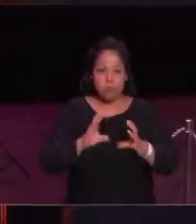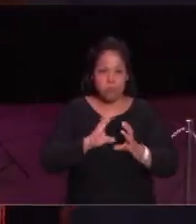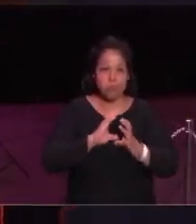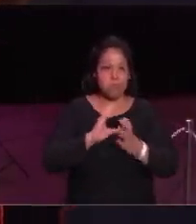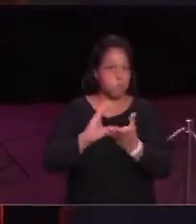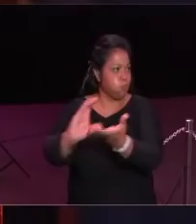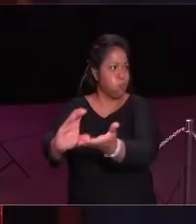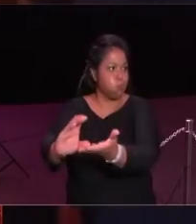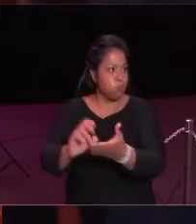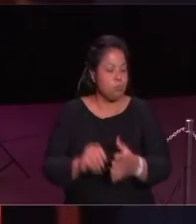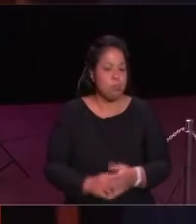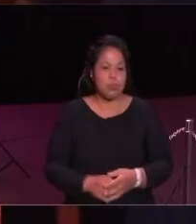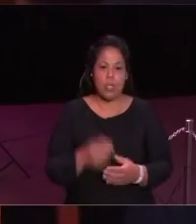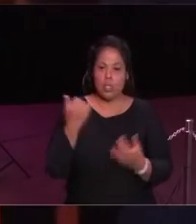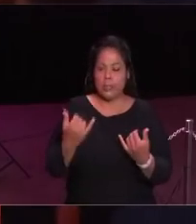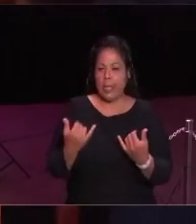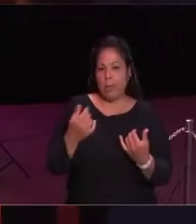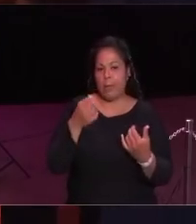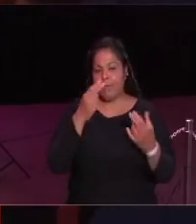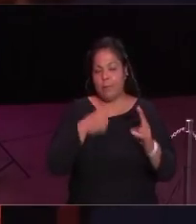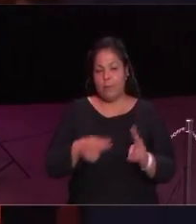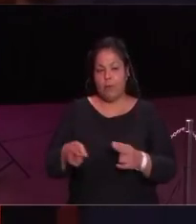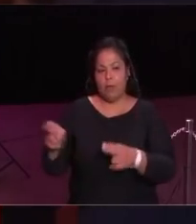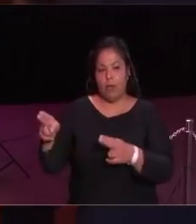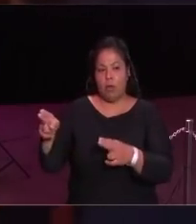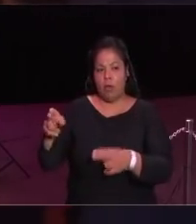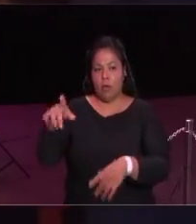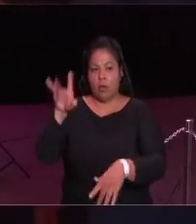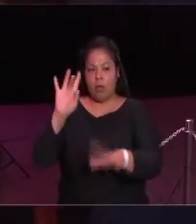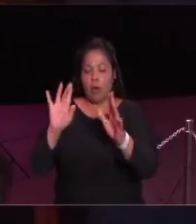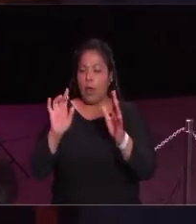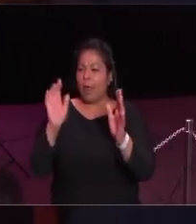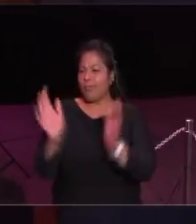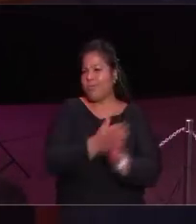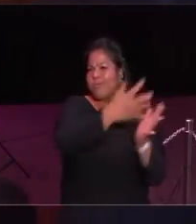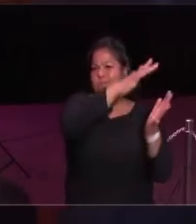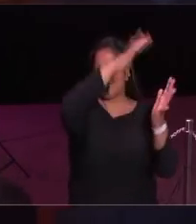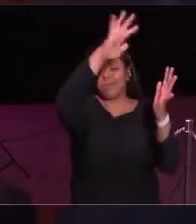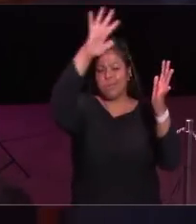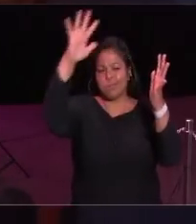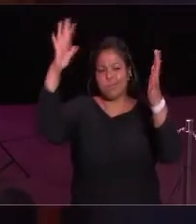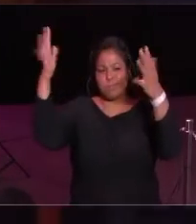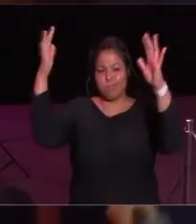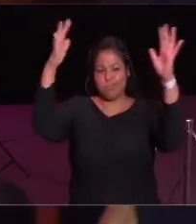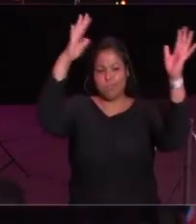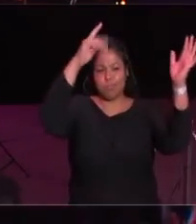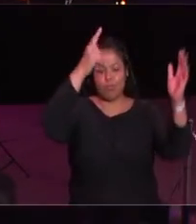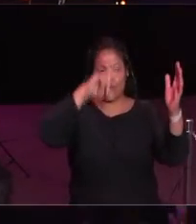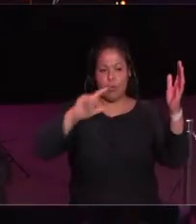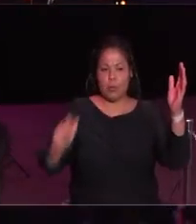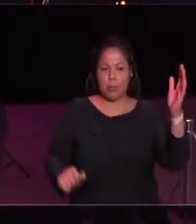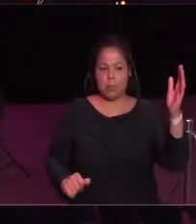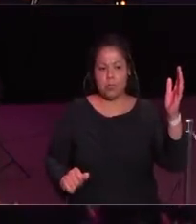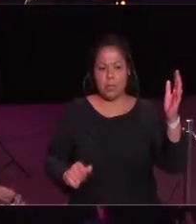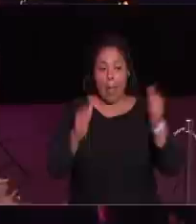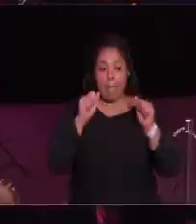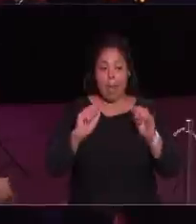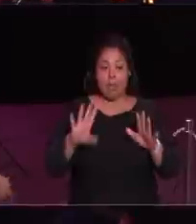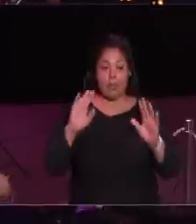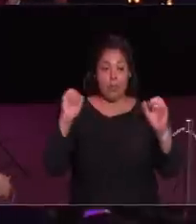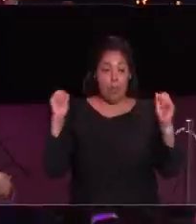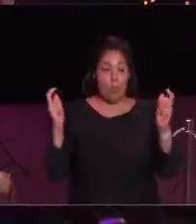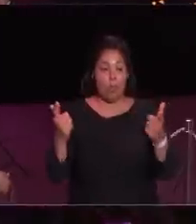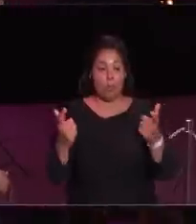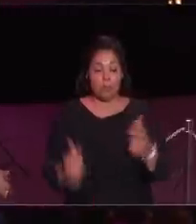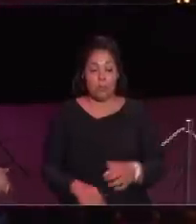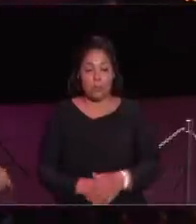la gloria. Desde hoy y para siempre, un aplauso fuerte al Señor. Dios los bendiga a todos.